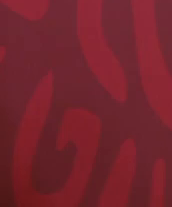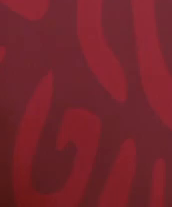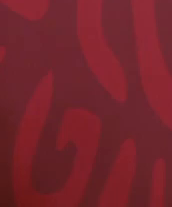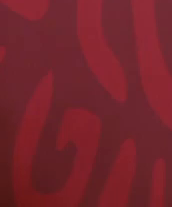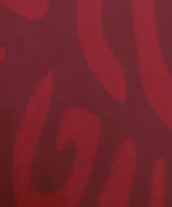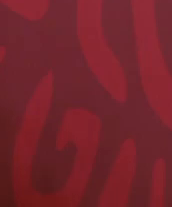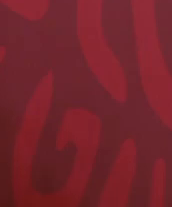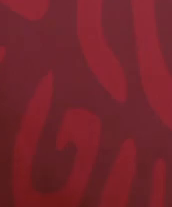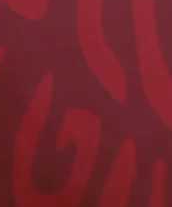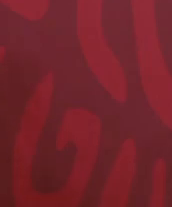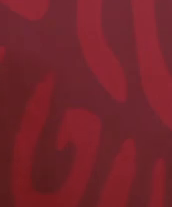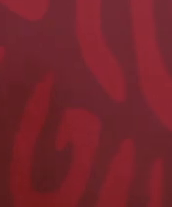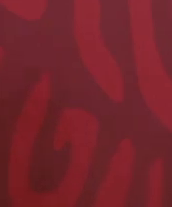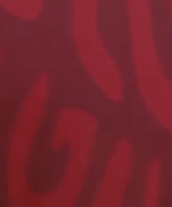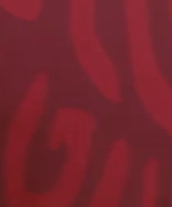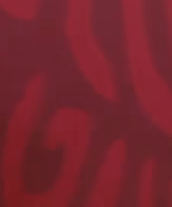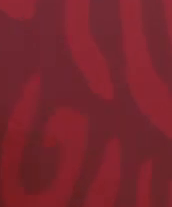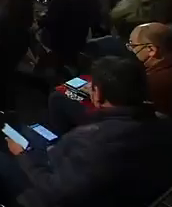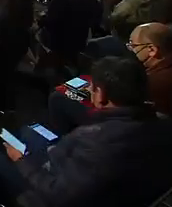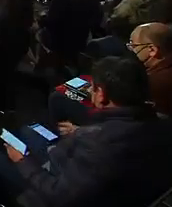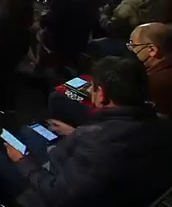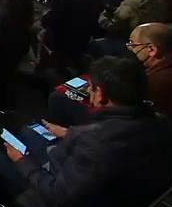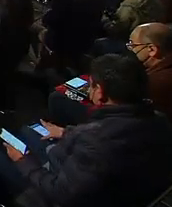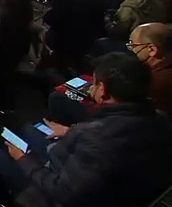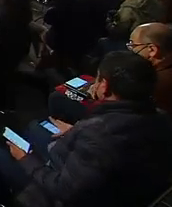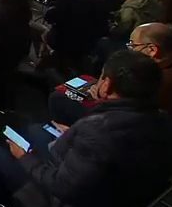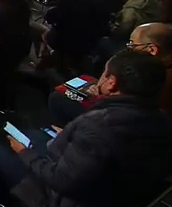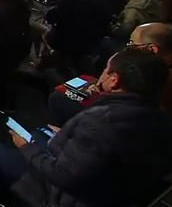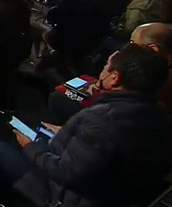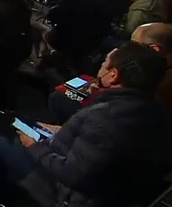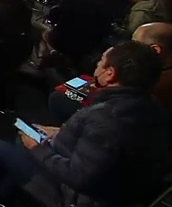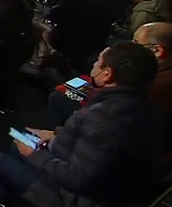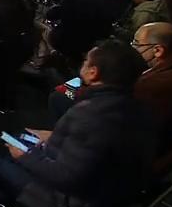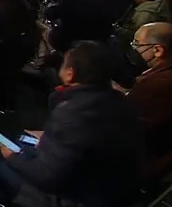Muy bien. Permiso. Vamos. Permiso. Pase, secretario.